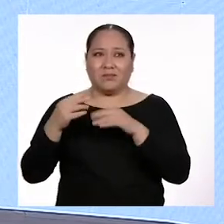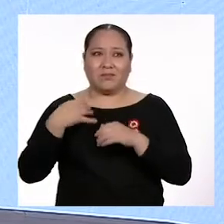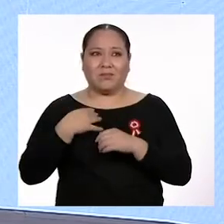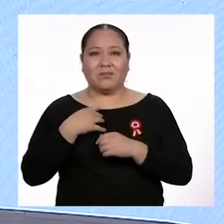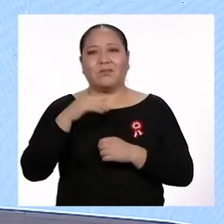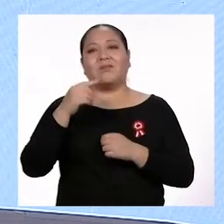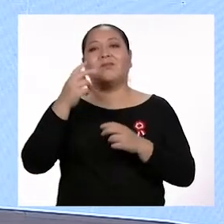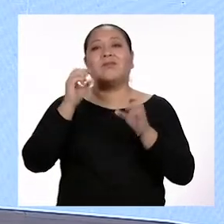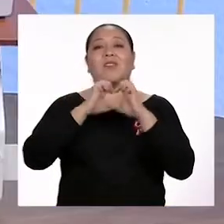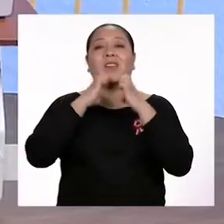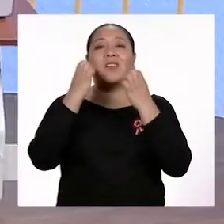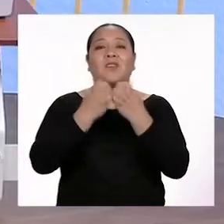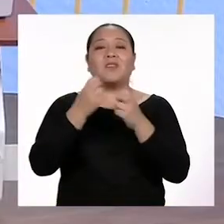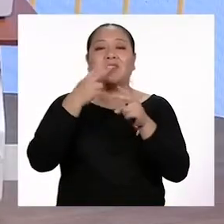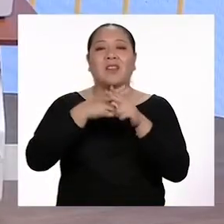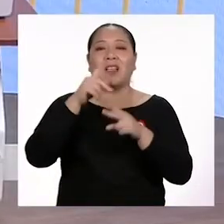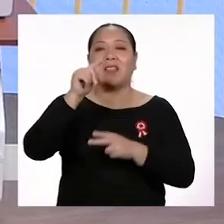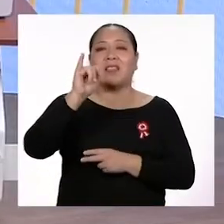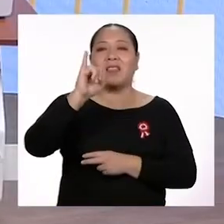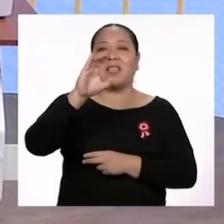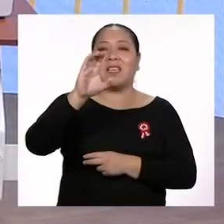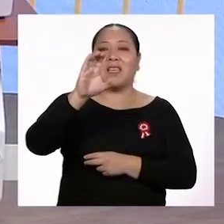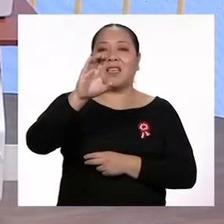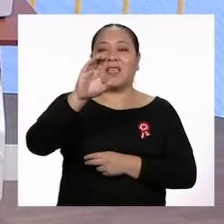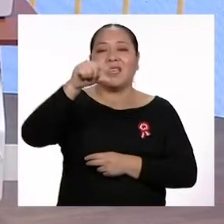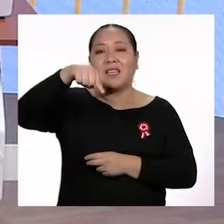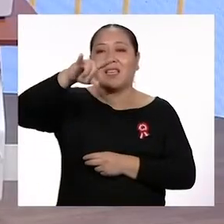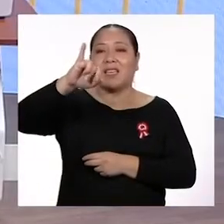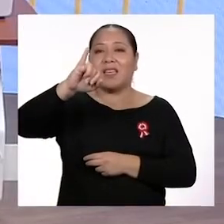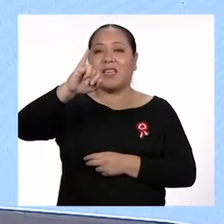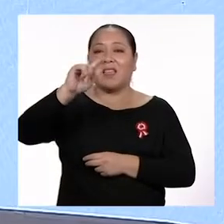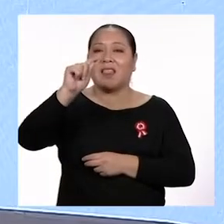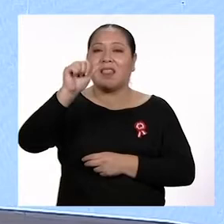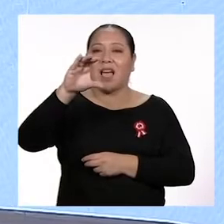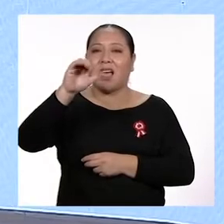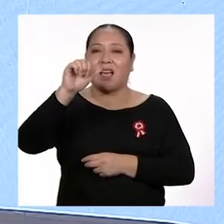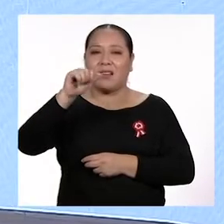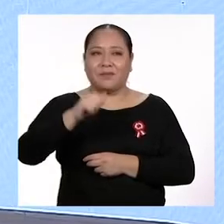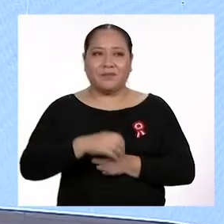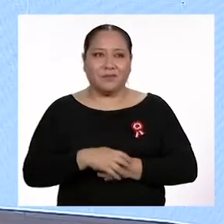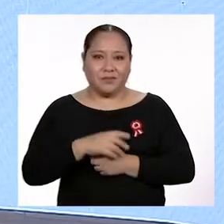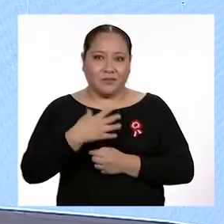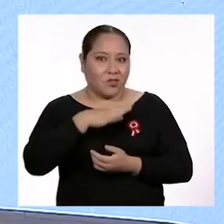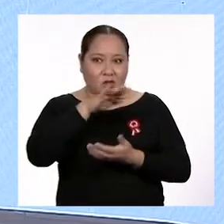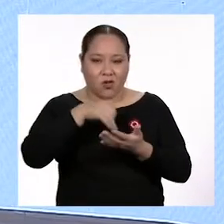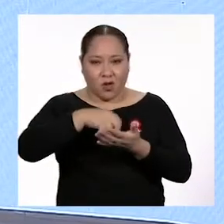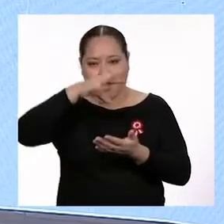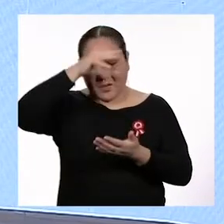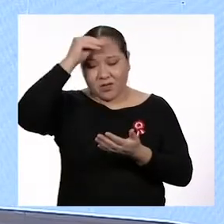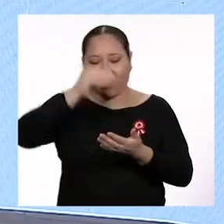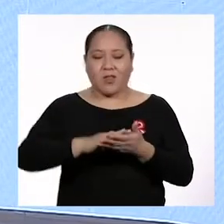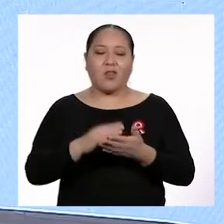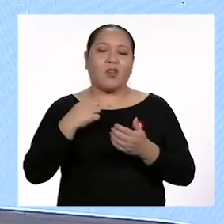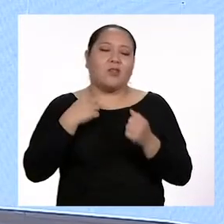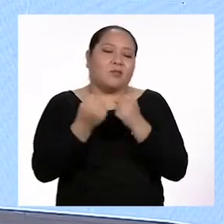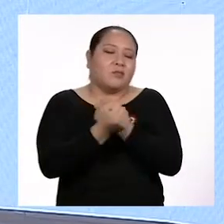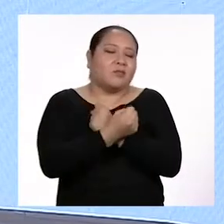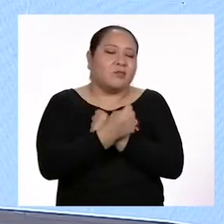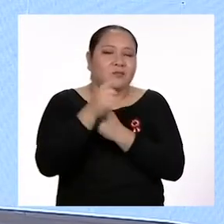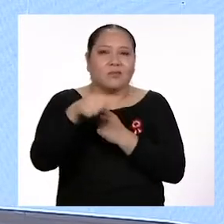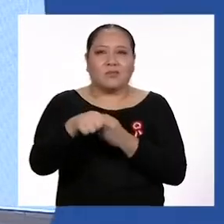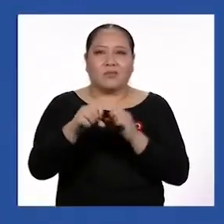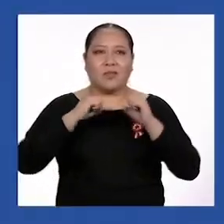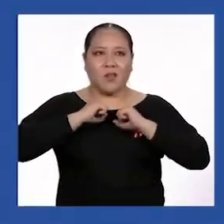Las Tiquitaca. Entonces, usando todo lo aprendido y usando mi cariño por el deporte, vamos a la